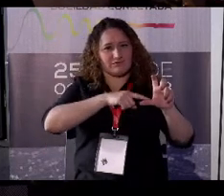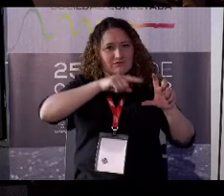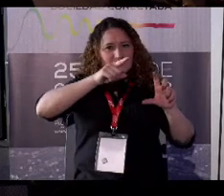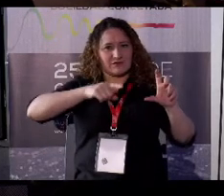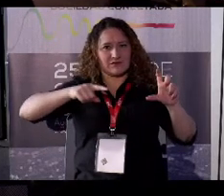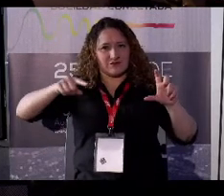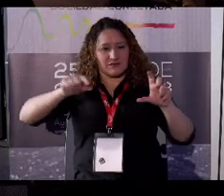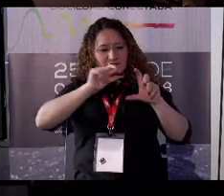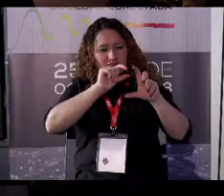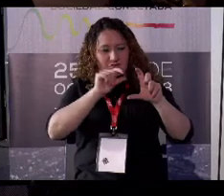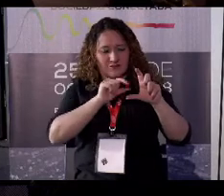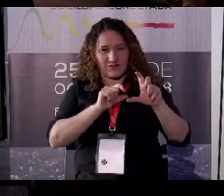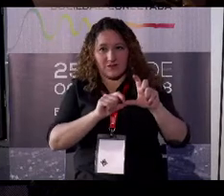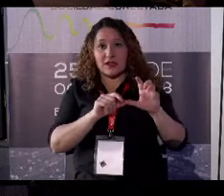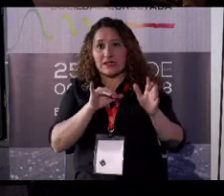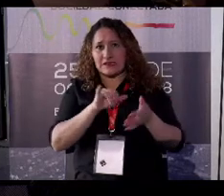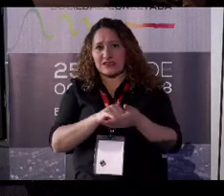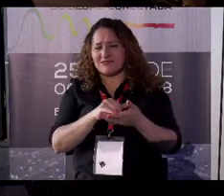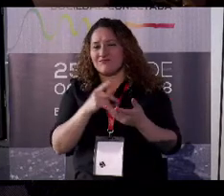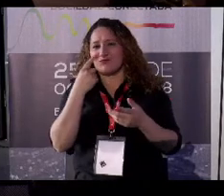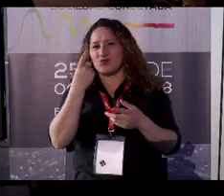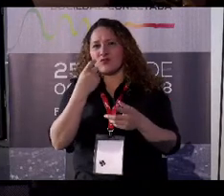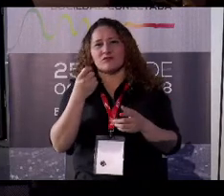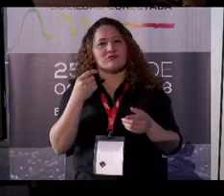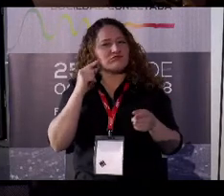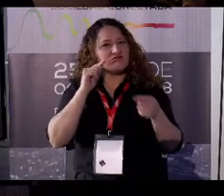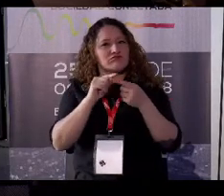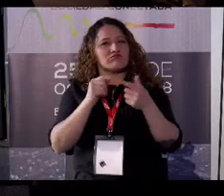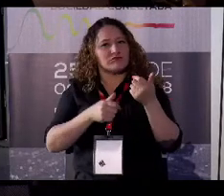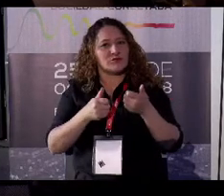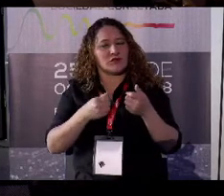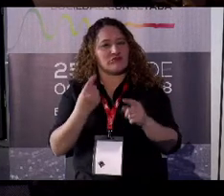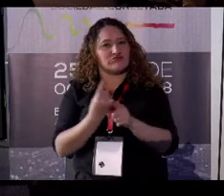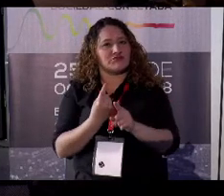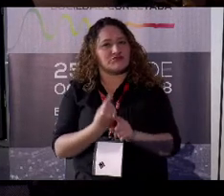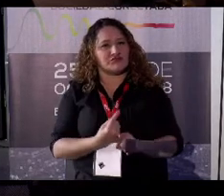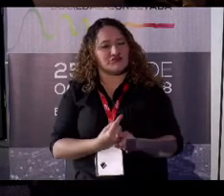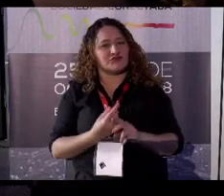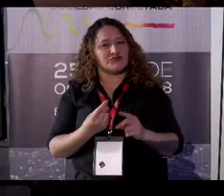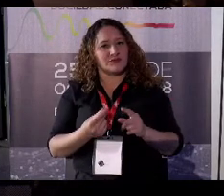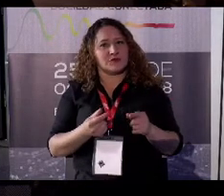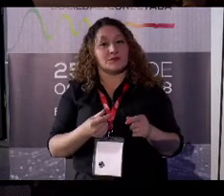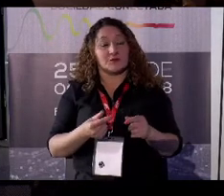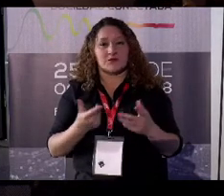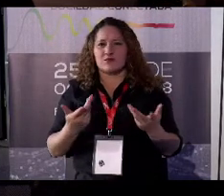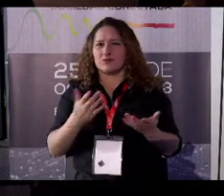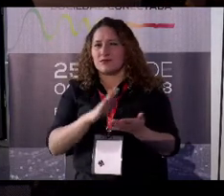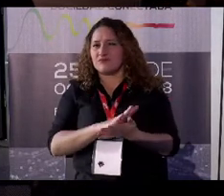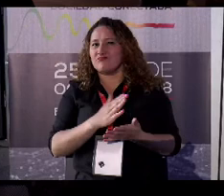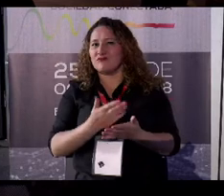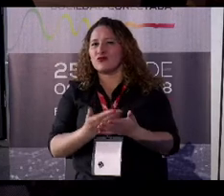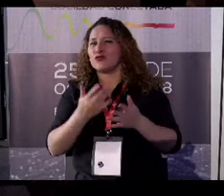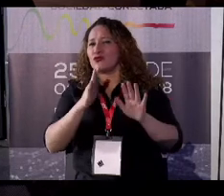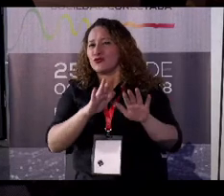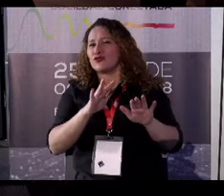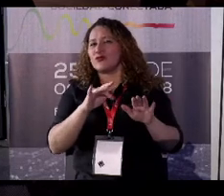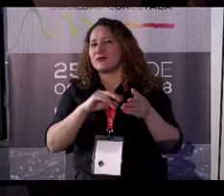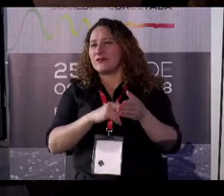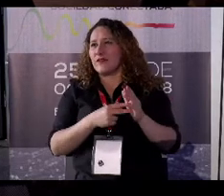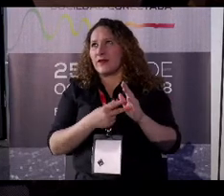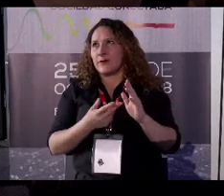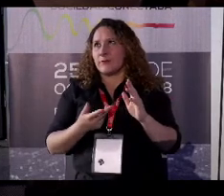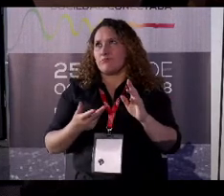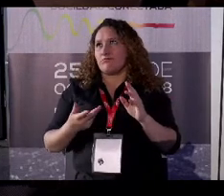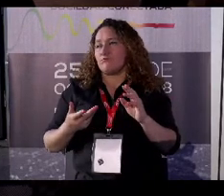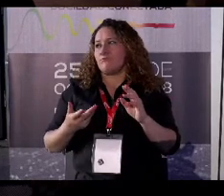sea eficiente. Y la eficiencia económica tiene una traducción y es que lleve a una situación en